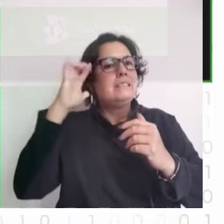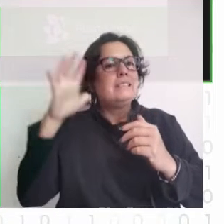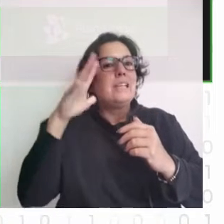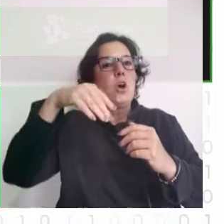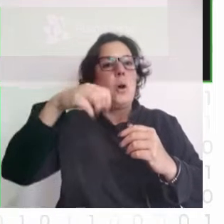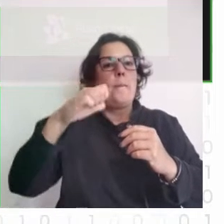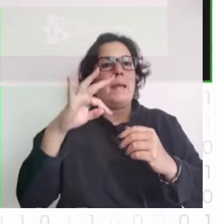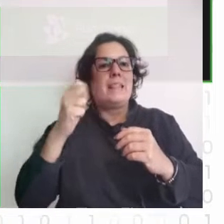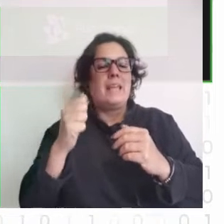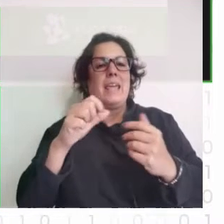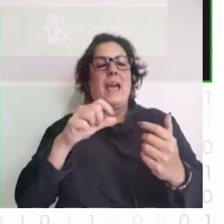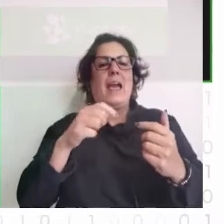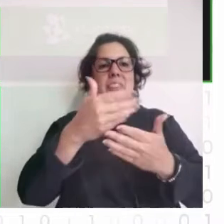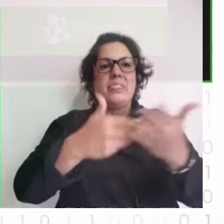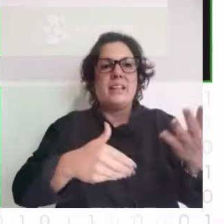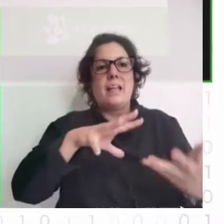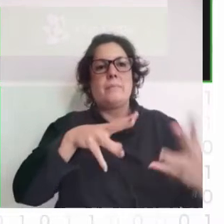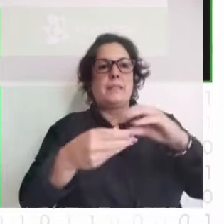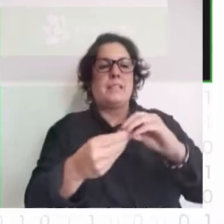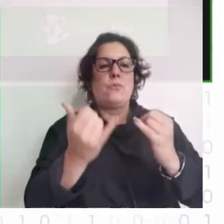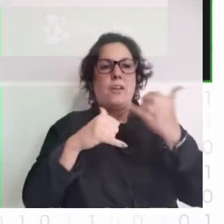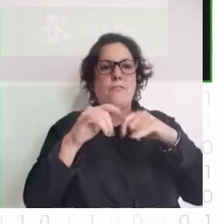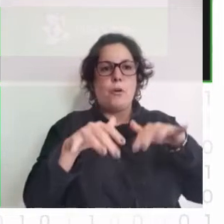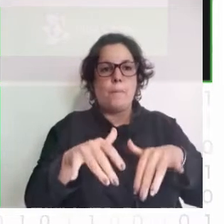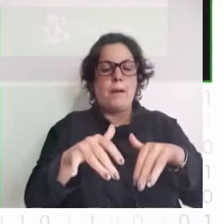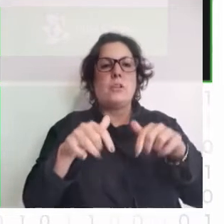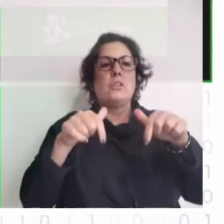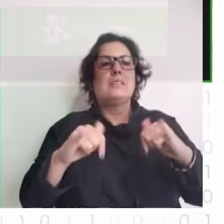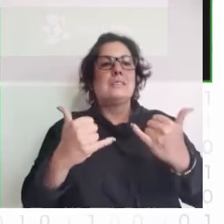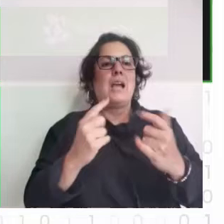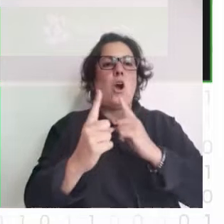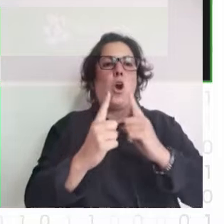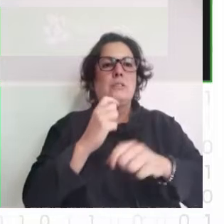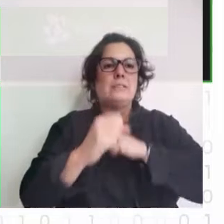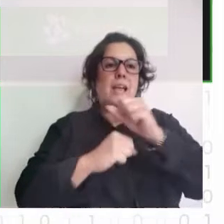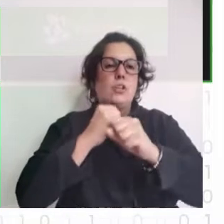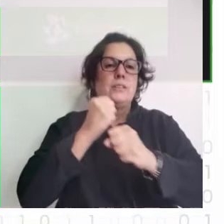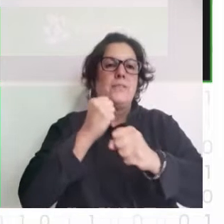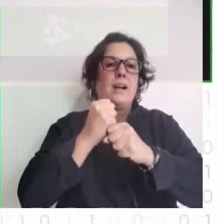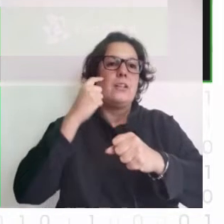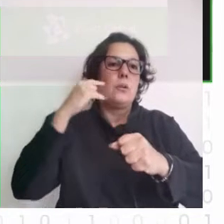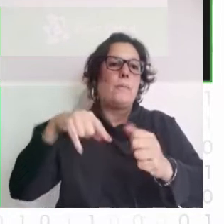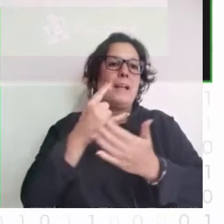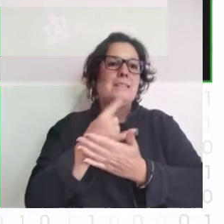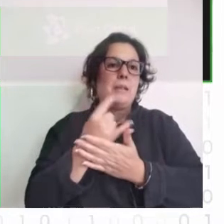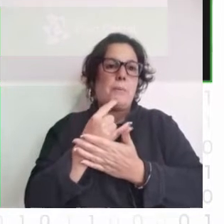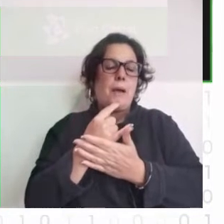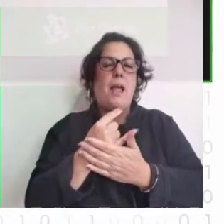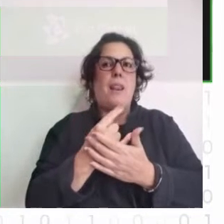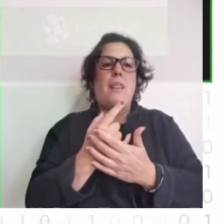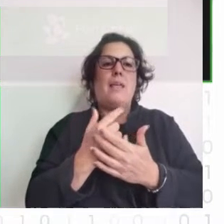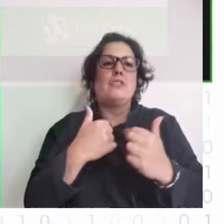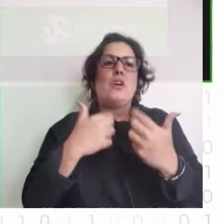en test adaptativos informáticos. Y bueno, este año cumplo 11 años trabajando en Plan Ceibal, así que es una institución que quiero mucho y quiero agradecer